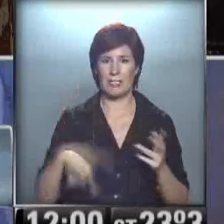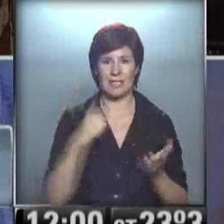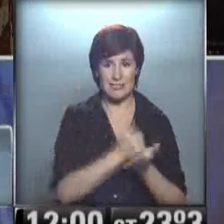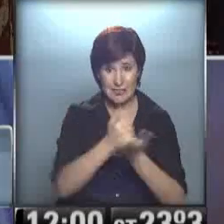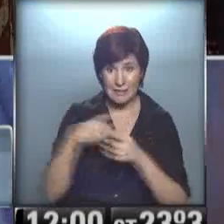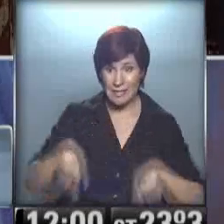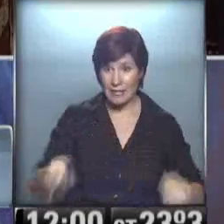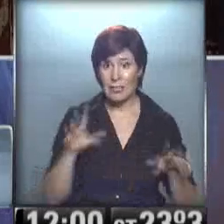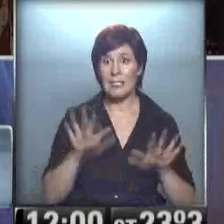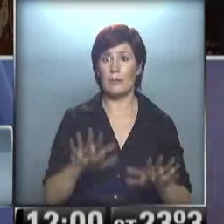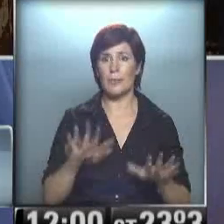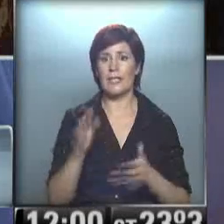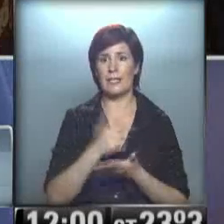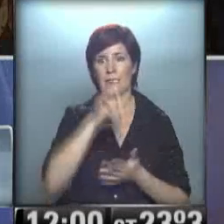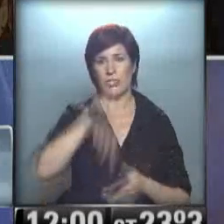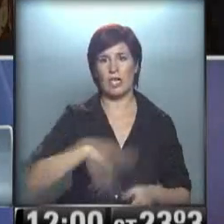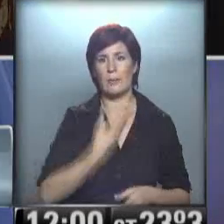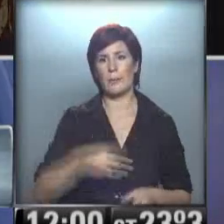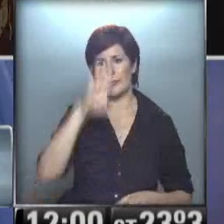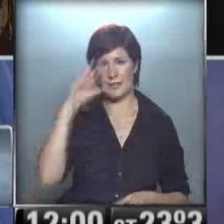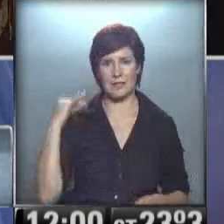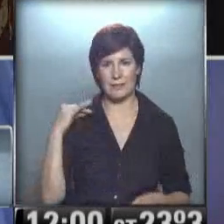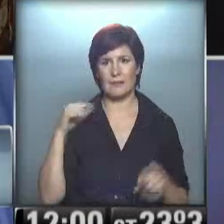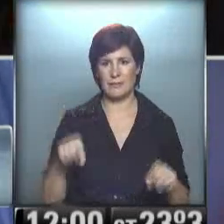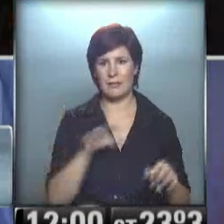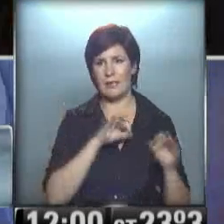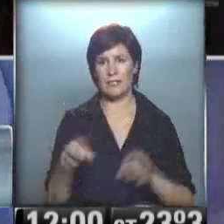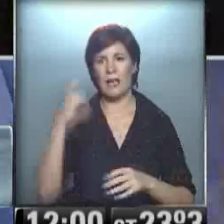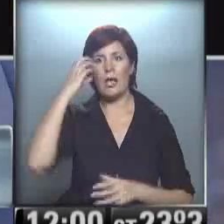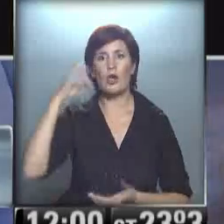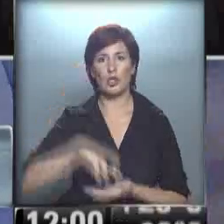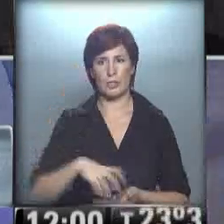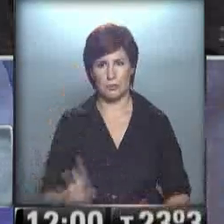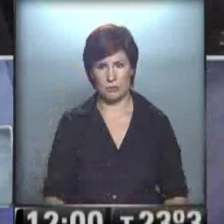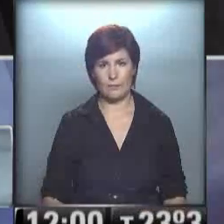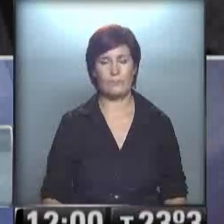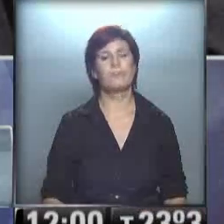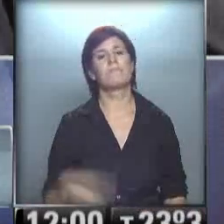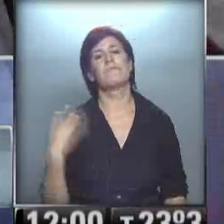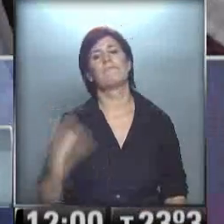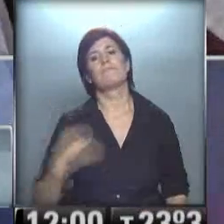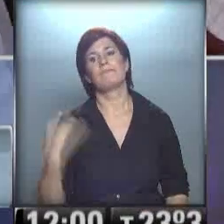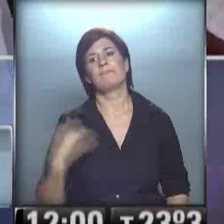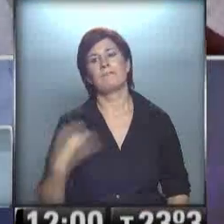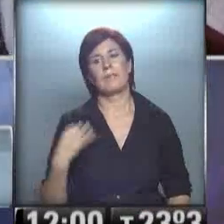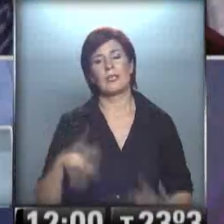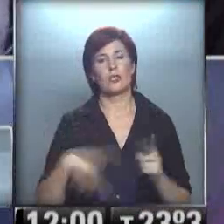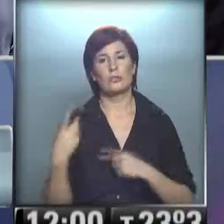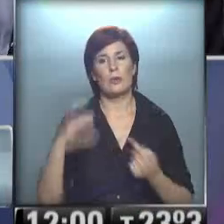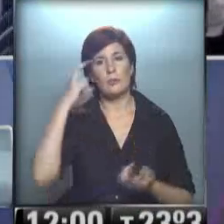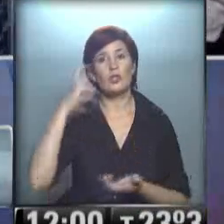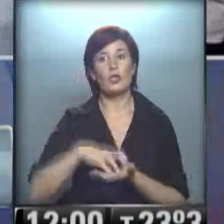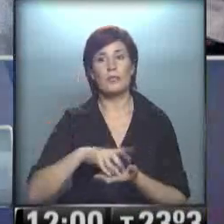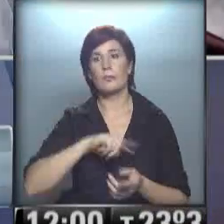repetimos, la llegada de la presidenta Cristina Fernández de Kirchner aquí al Congreso argentino. Bien, Fernando, seguimos en el Congreso, pero ahora nos